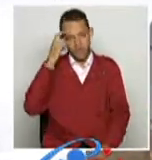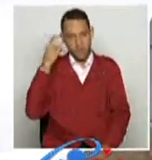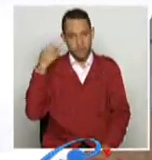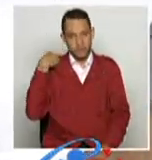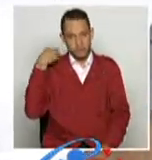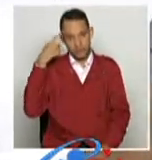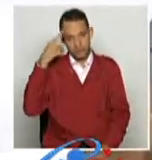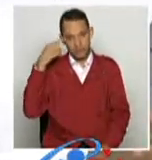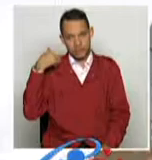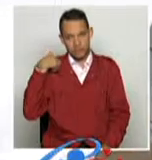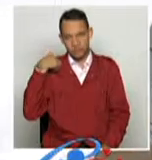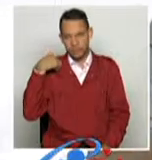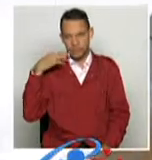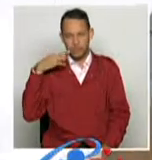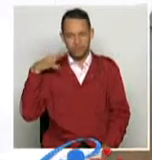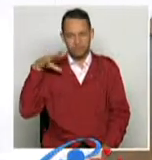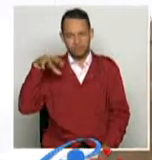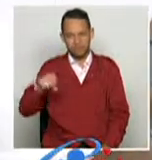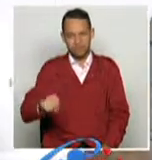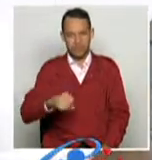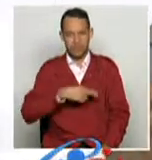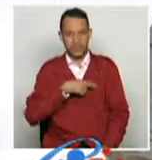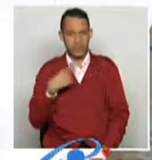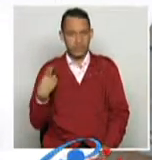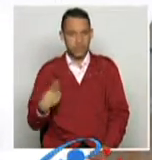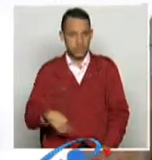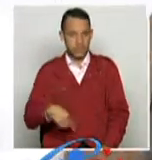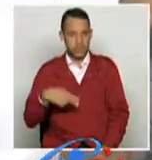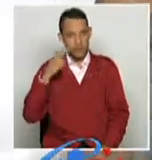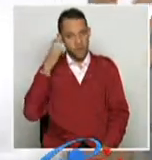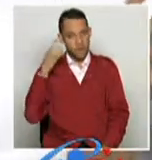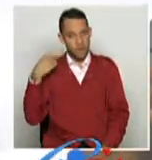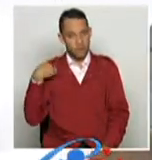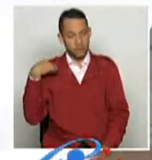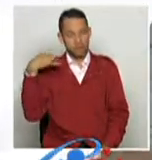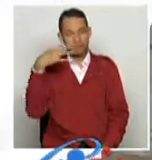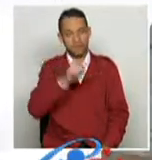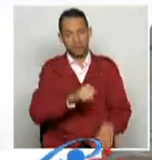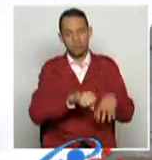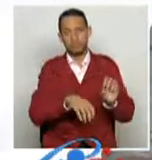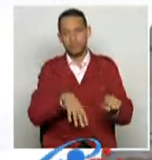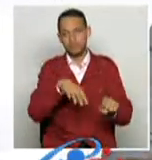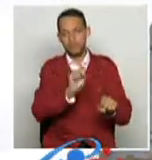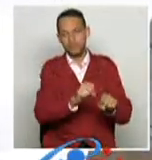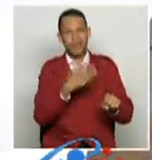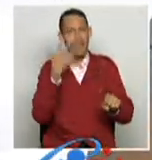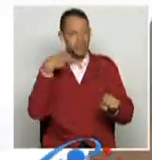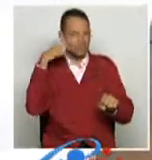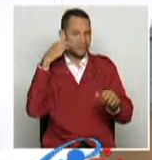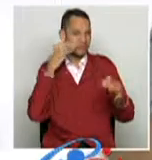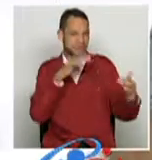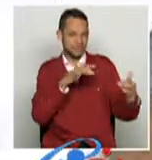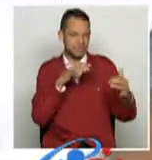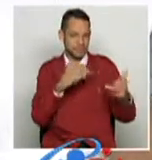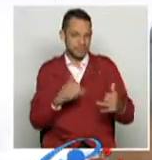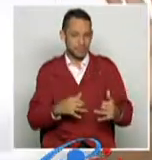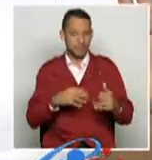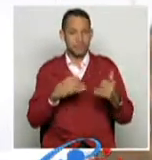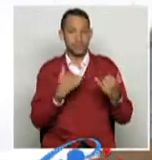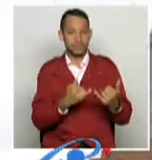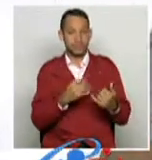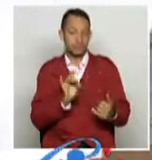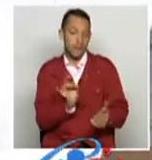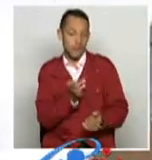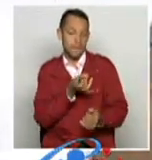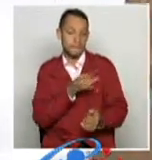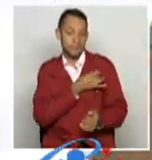a la India a destruir toda la ayurveda, porque como curaban tan fácil no podían montar el sistema, el ricino fue uno de los primeros